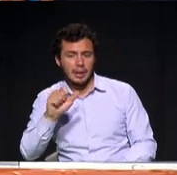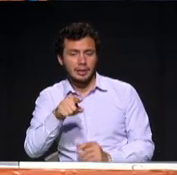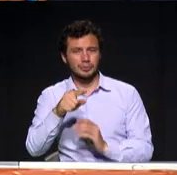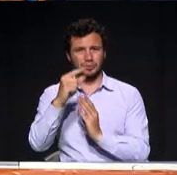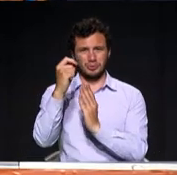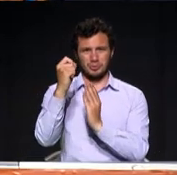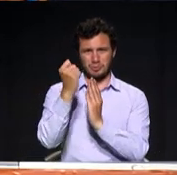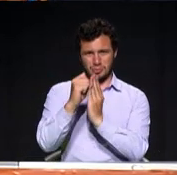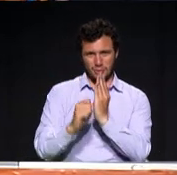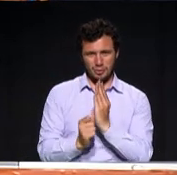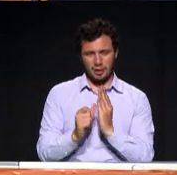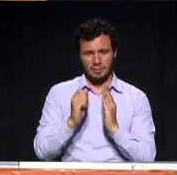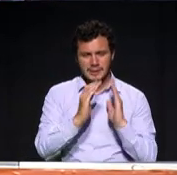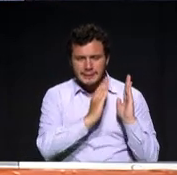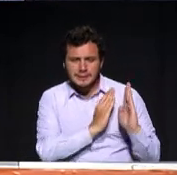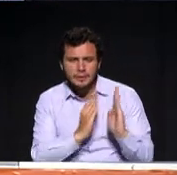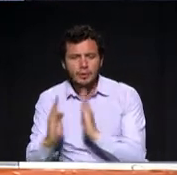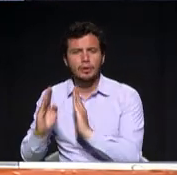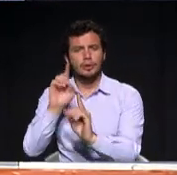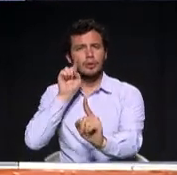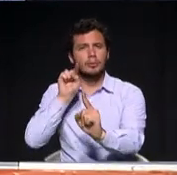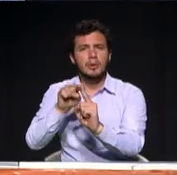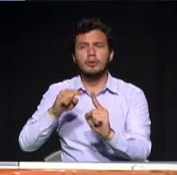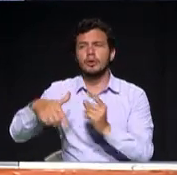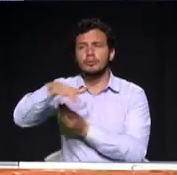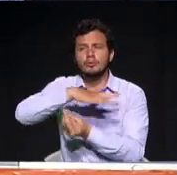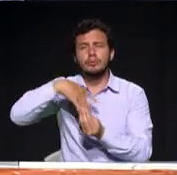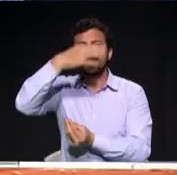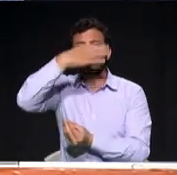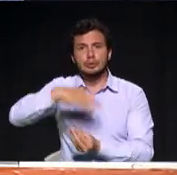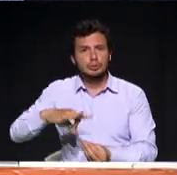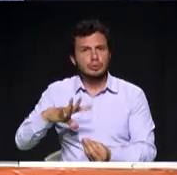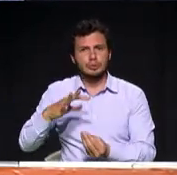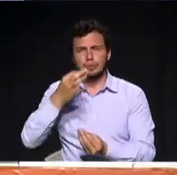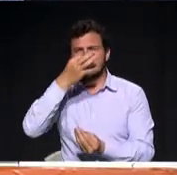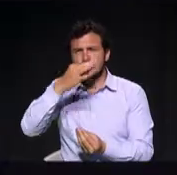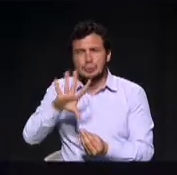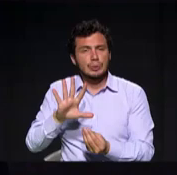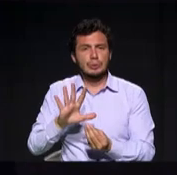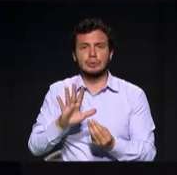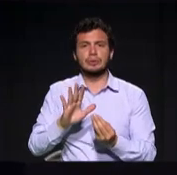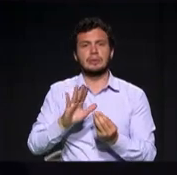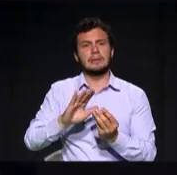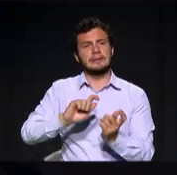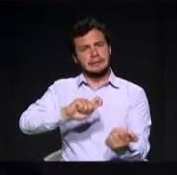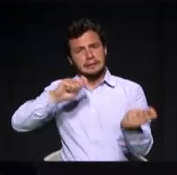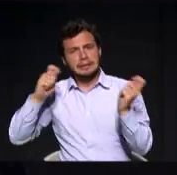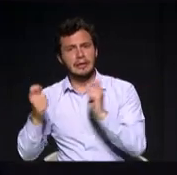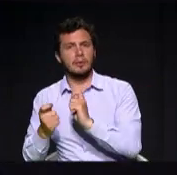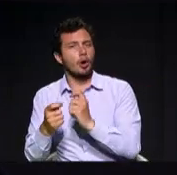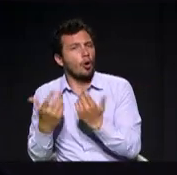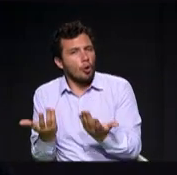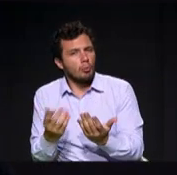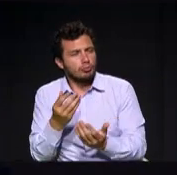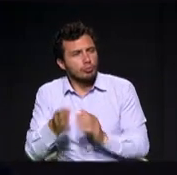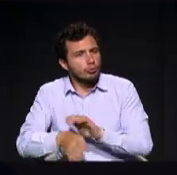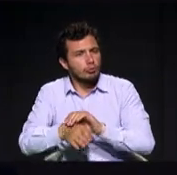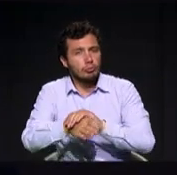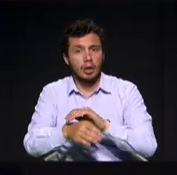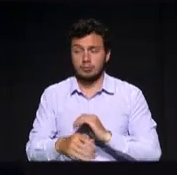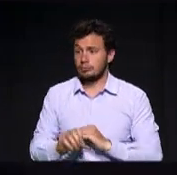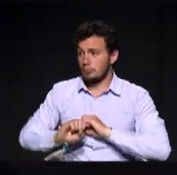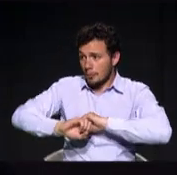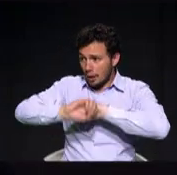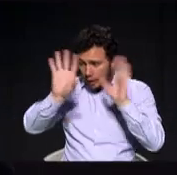estos episodios de contaminación en medellín o cree que se deben adoptar otras medidas claro que sí y además voy a implementar otras